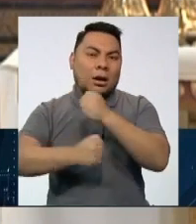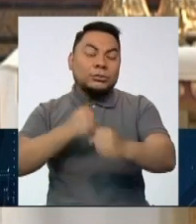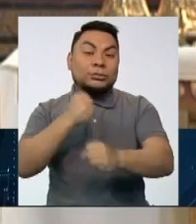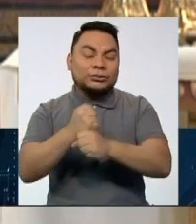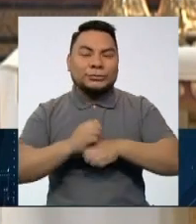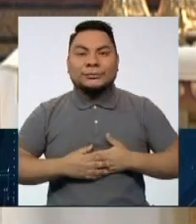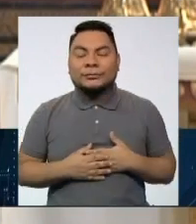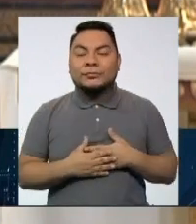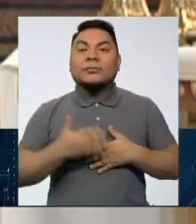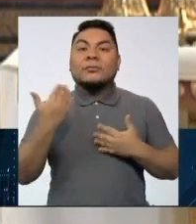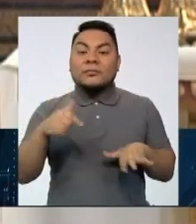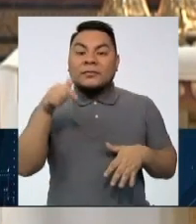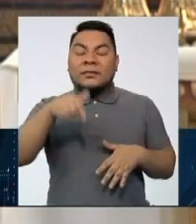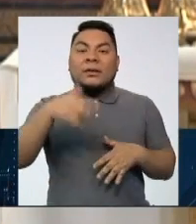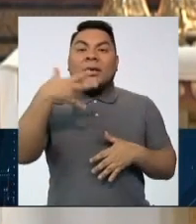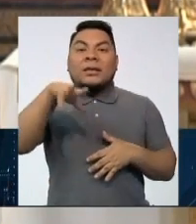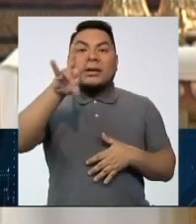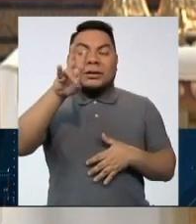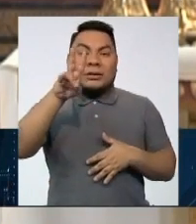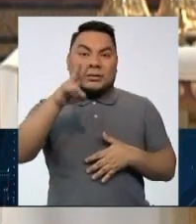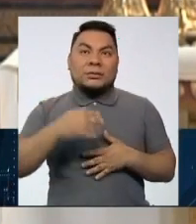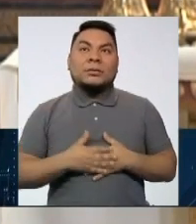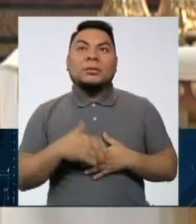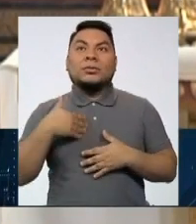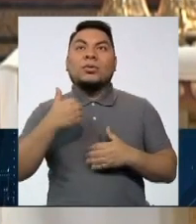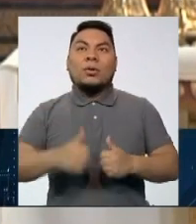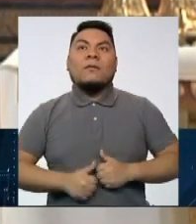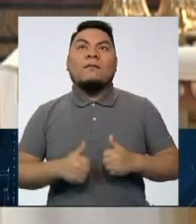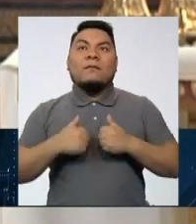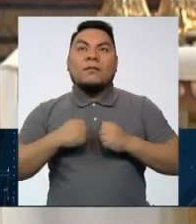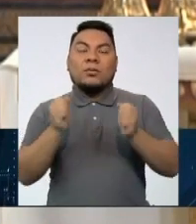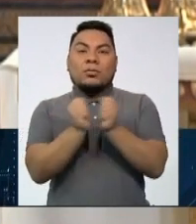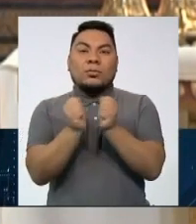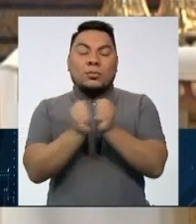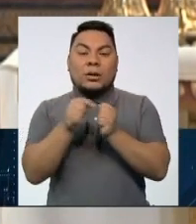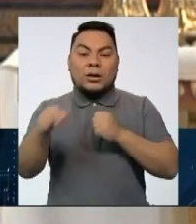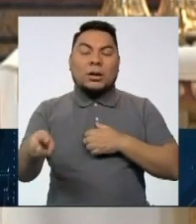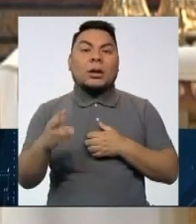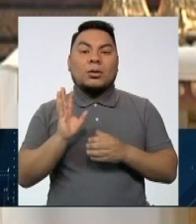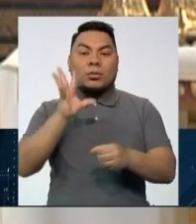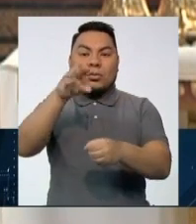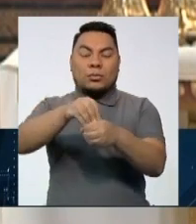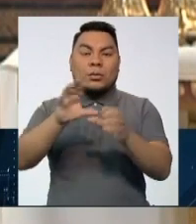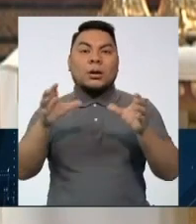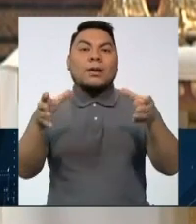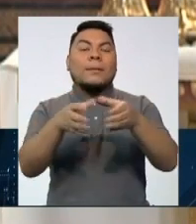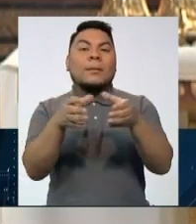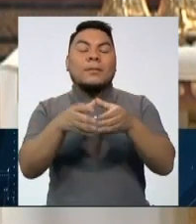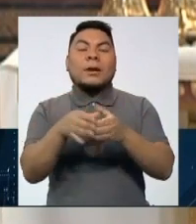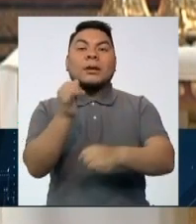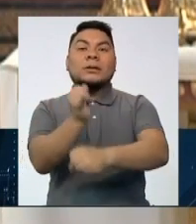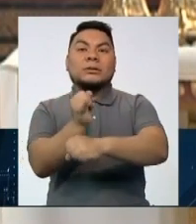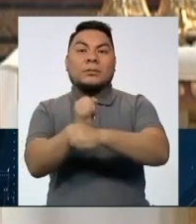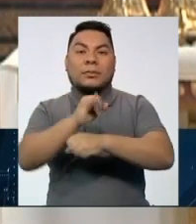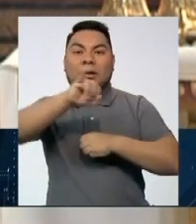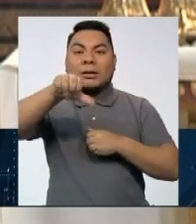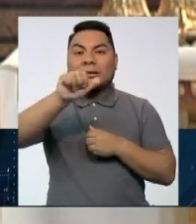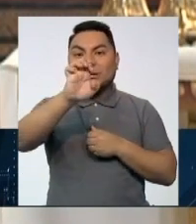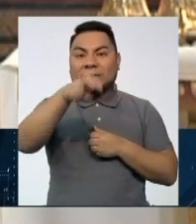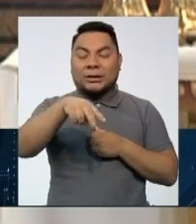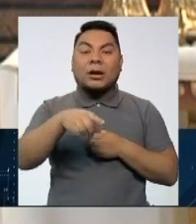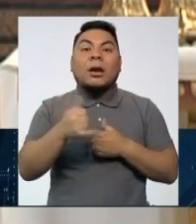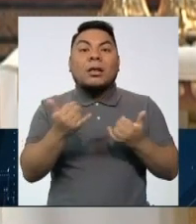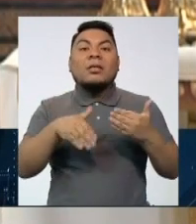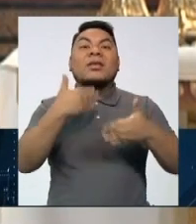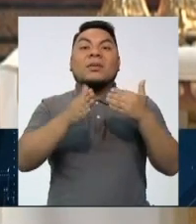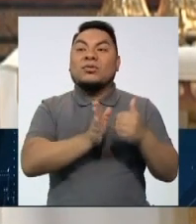cuales 17 los he vivido en el ministerio episcopal en Jaén y ahora en